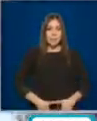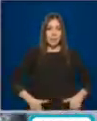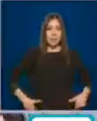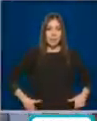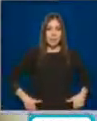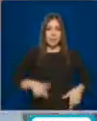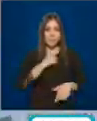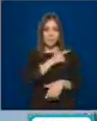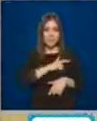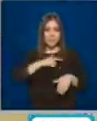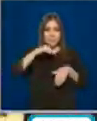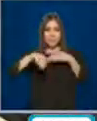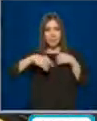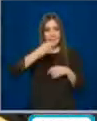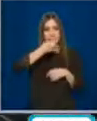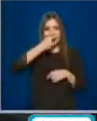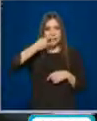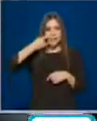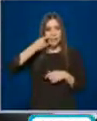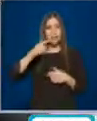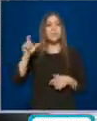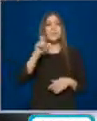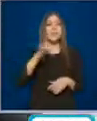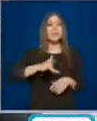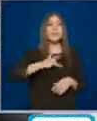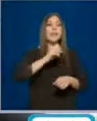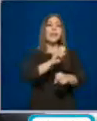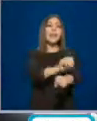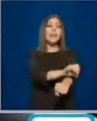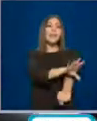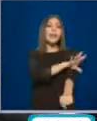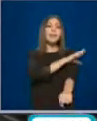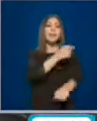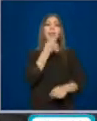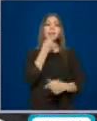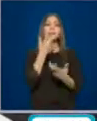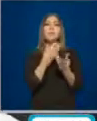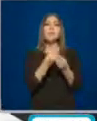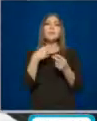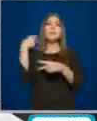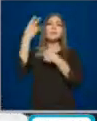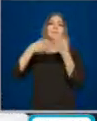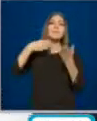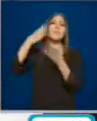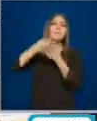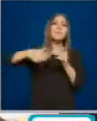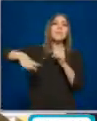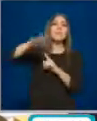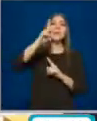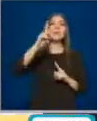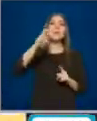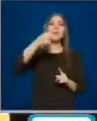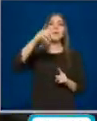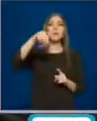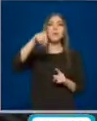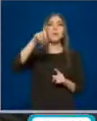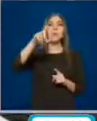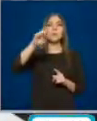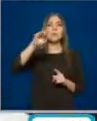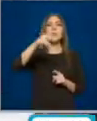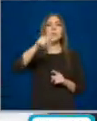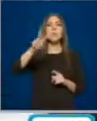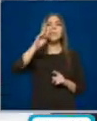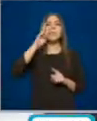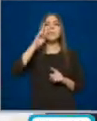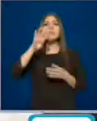bikini. La emoción de cuando era uno niño e iba allá al Peñón de los Baños a ver cómo aterrizaban los aviones en el